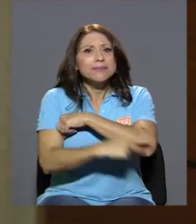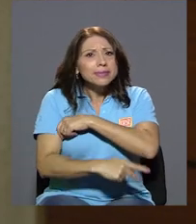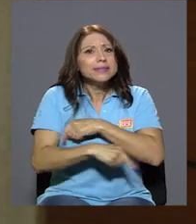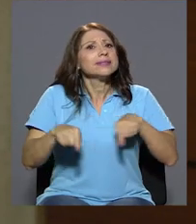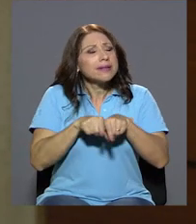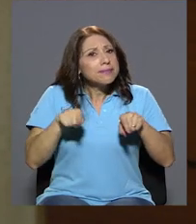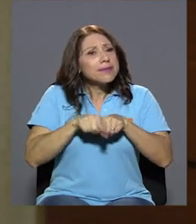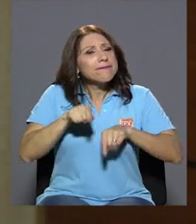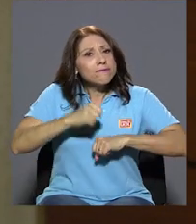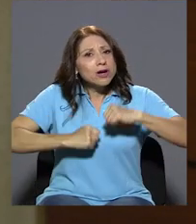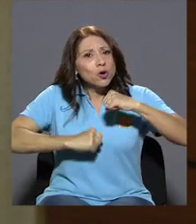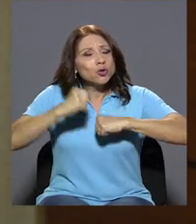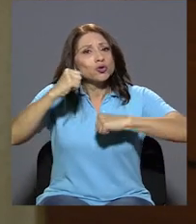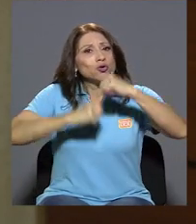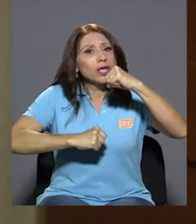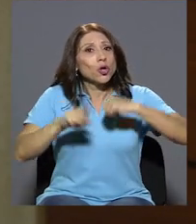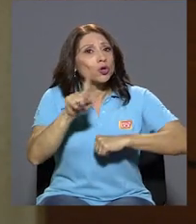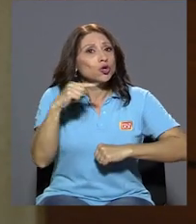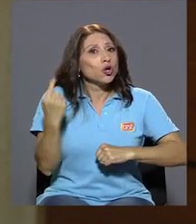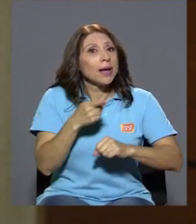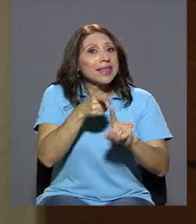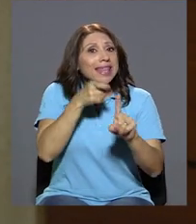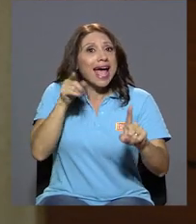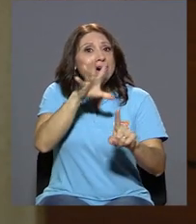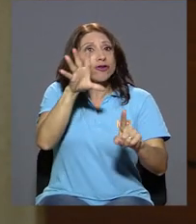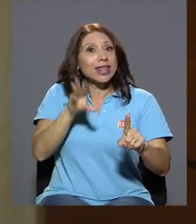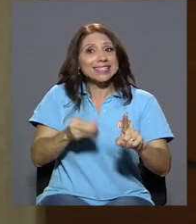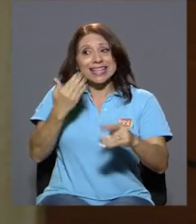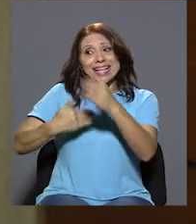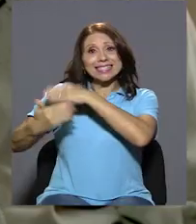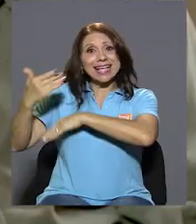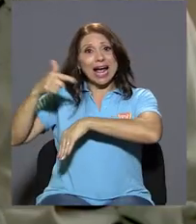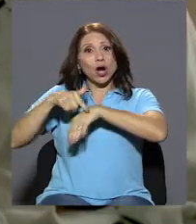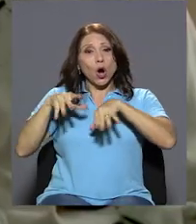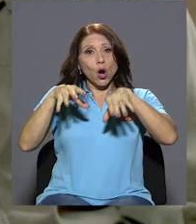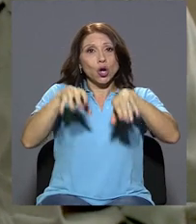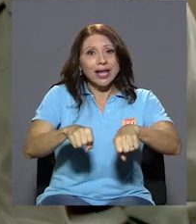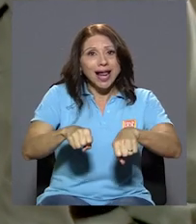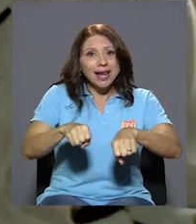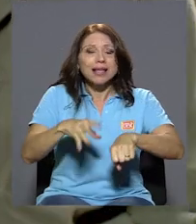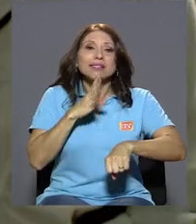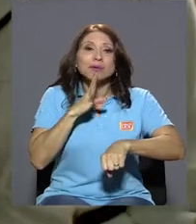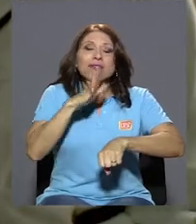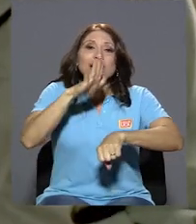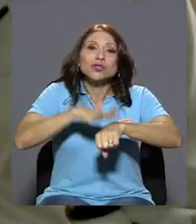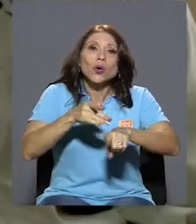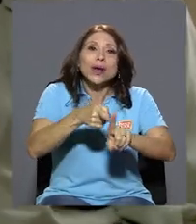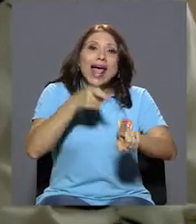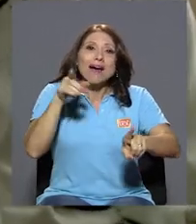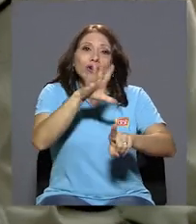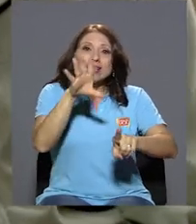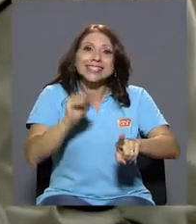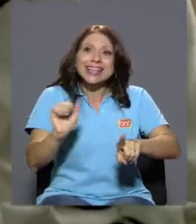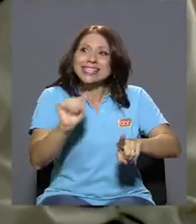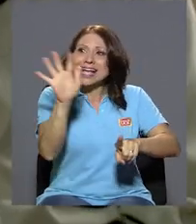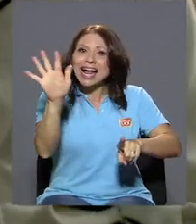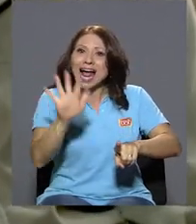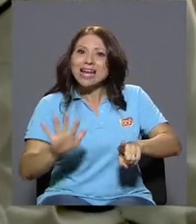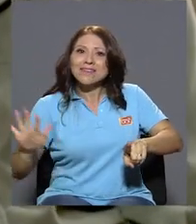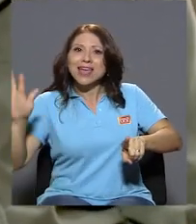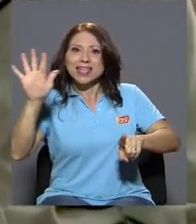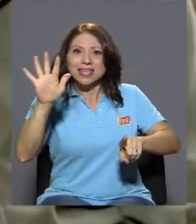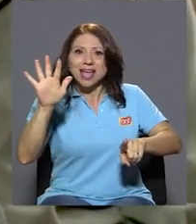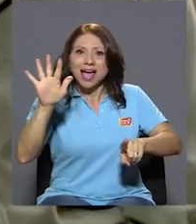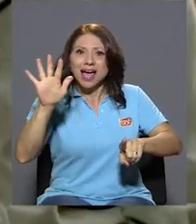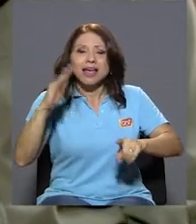construido también y no estoy hablando de la afrodescendencia colonial estamos hablando de la afrodescendencia caribeña